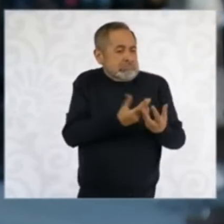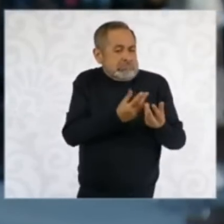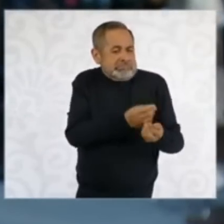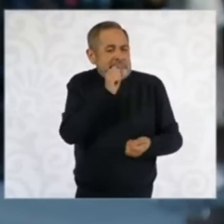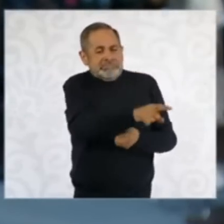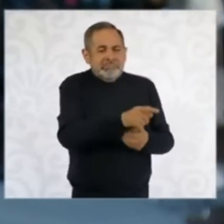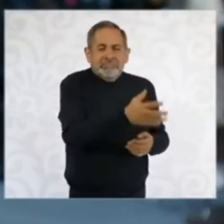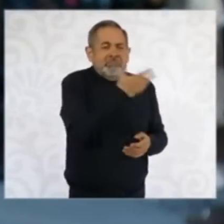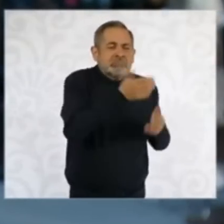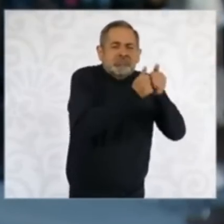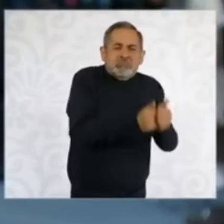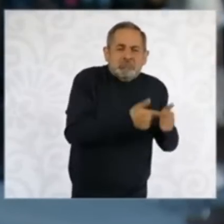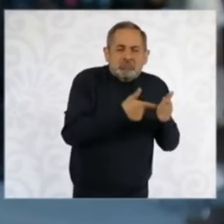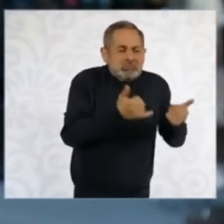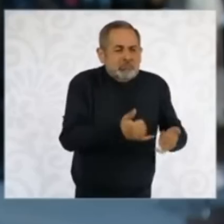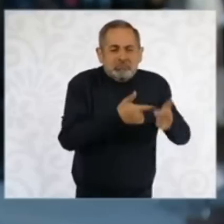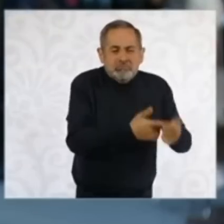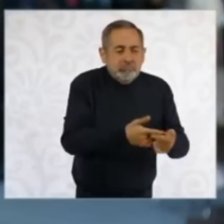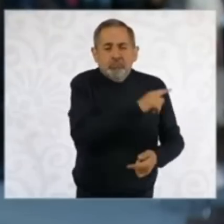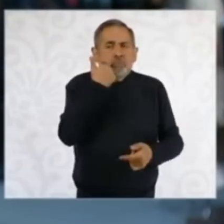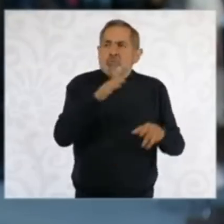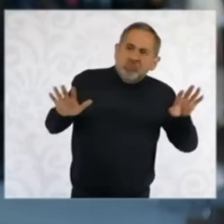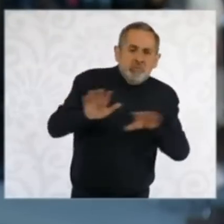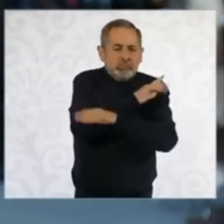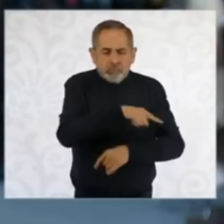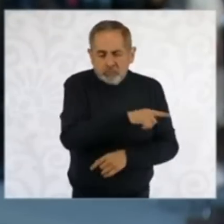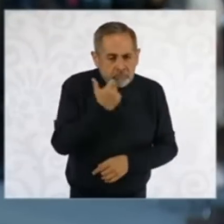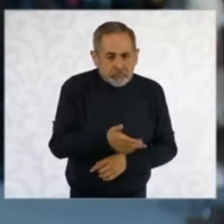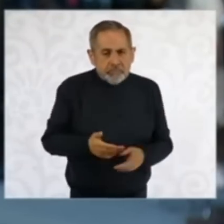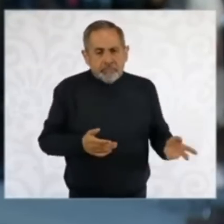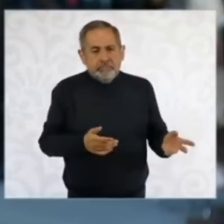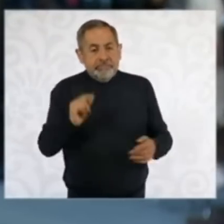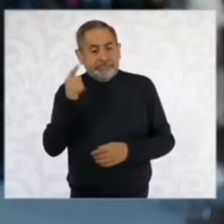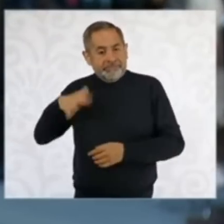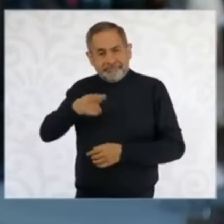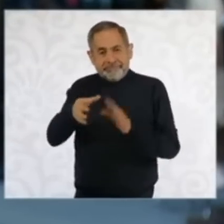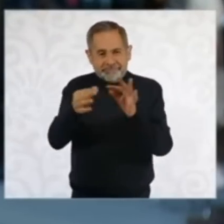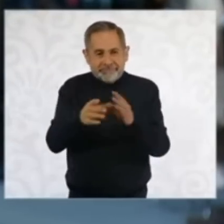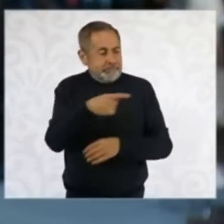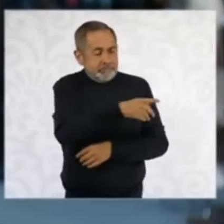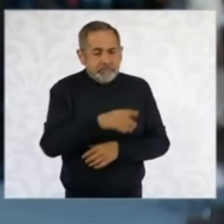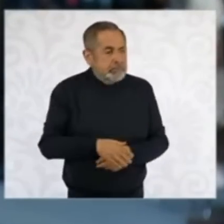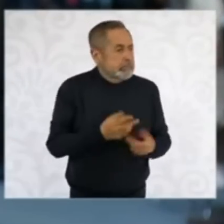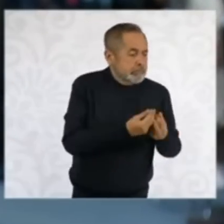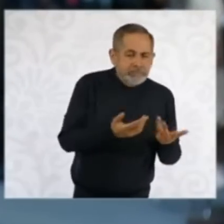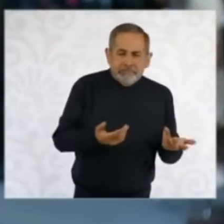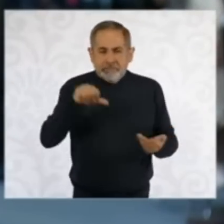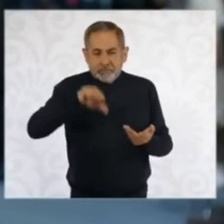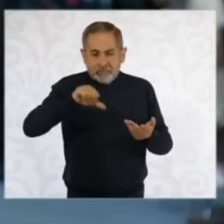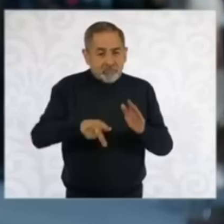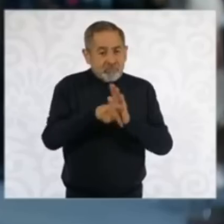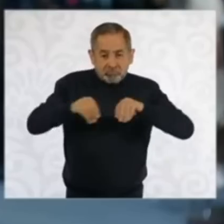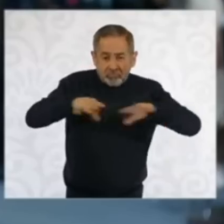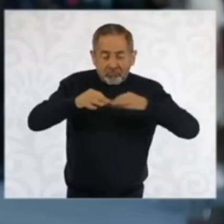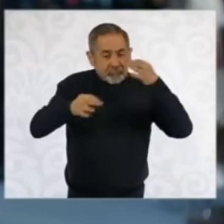del conservadurismo, de la reacción a los cambios profundos, y también, hace un momento también lo comentaba, al margen de la negociación. Hoy salen diversos